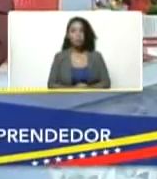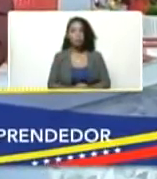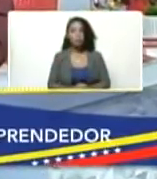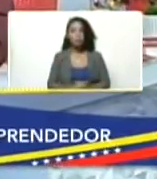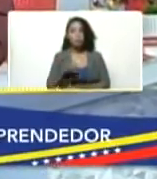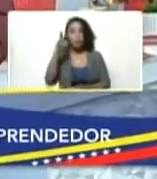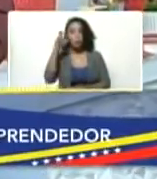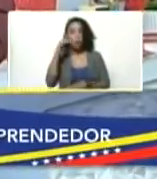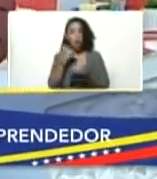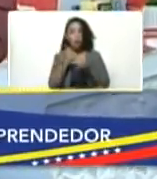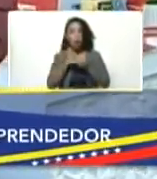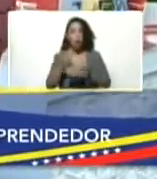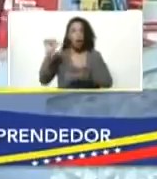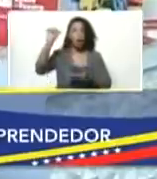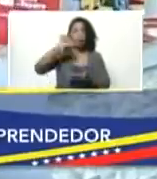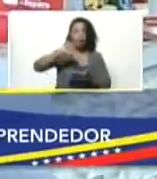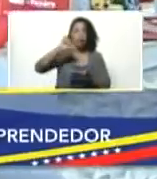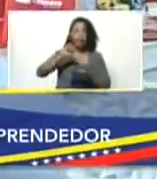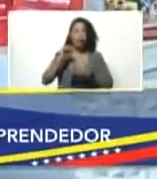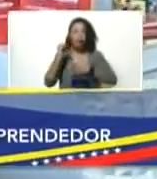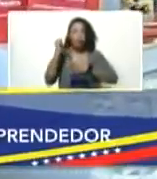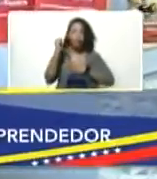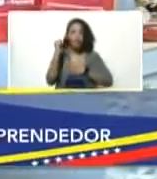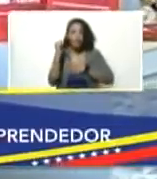Suena a salsa, a guaguancó.